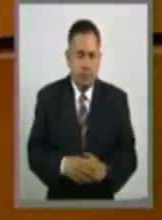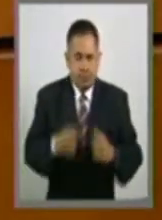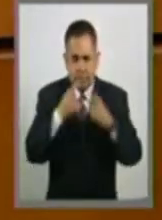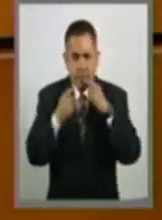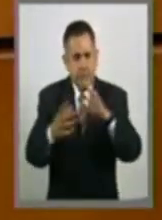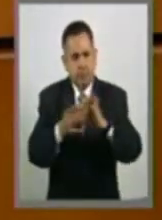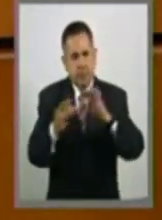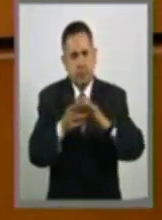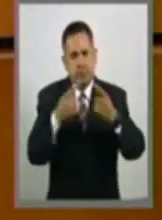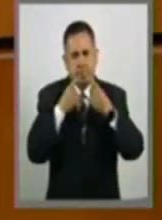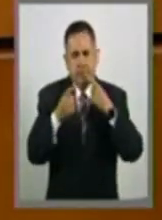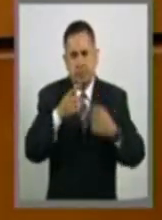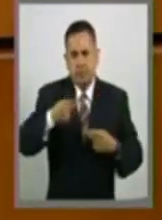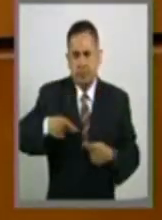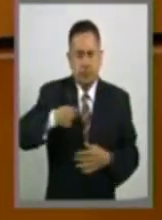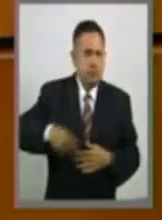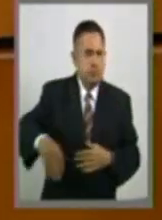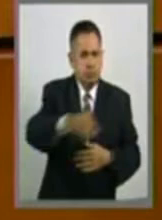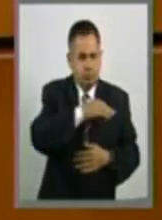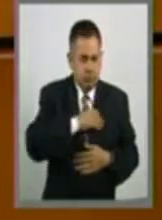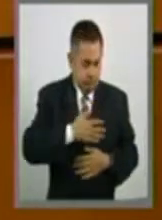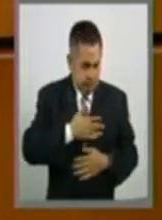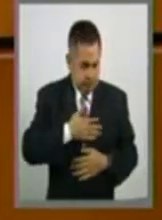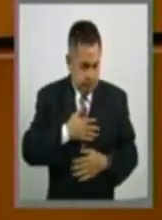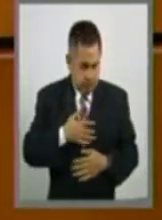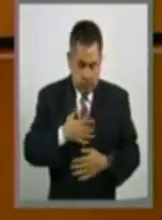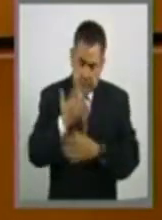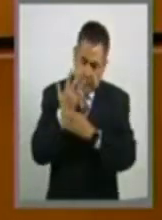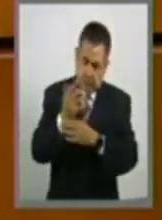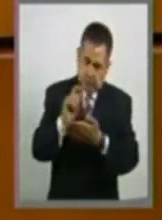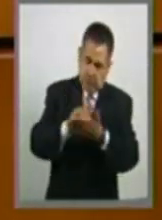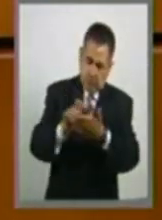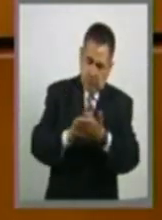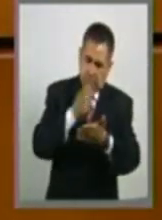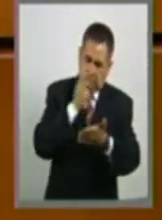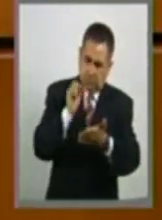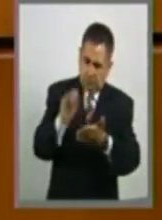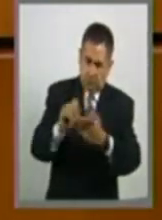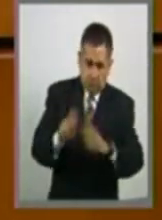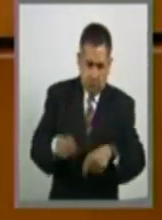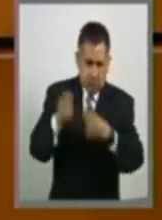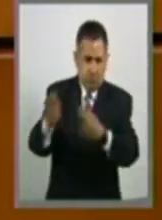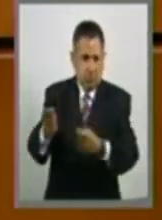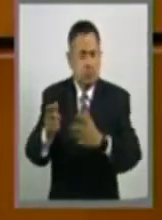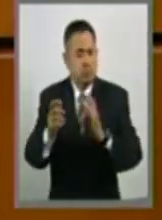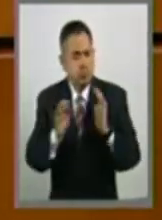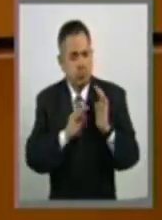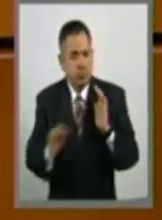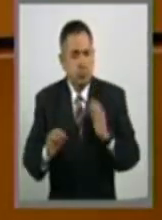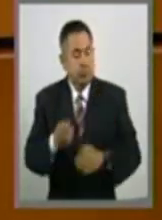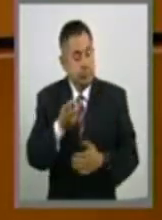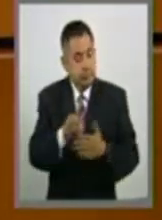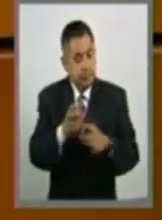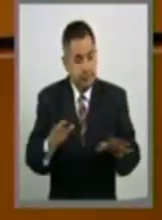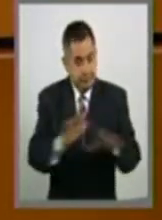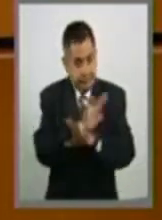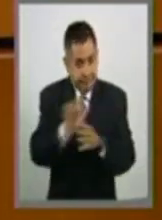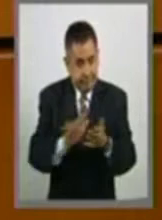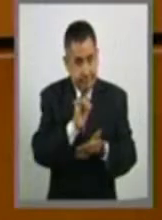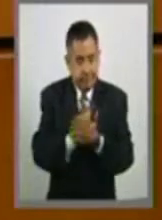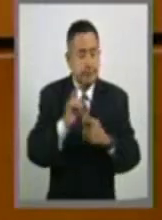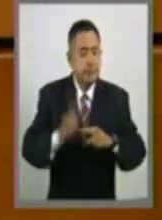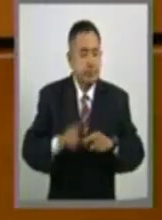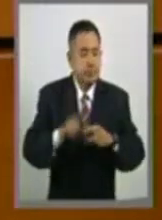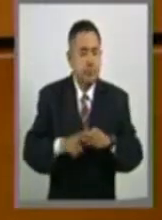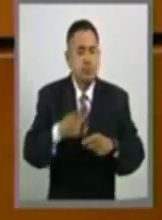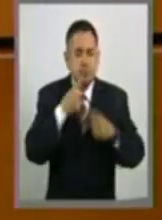Actualmente, toda persona es donador si así lo manifiesta positivamente que es donador. Con esta reforma,